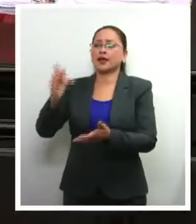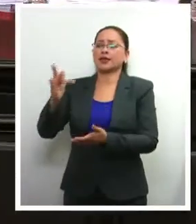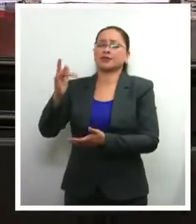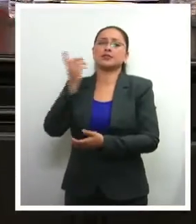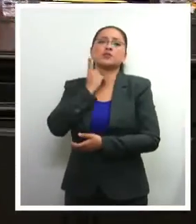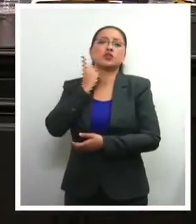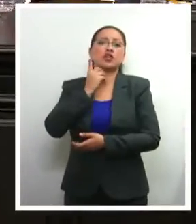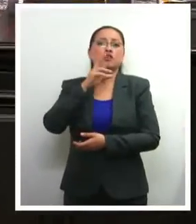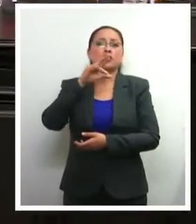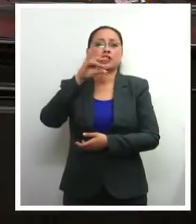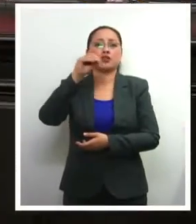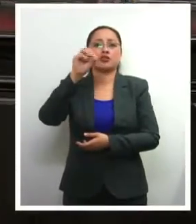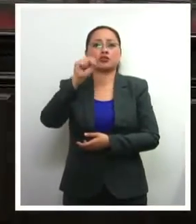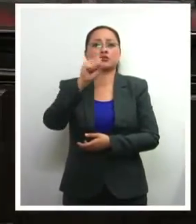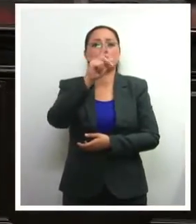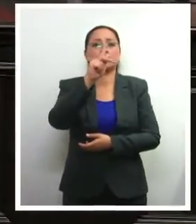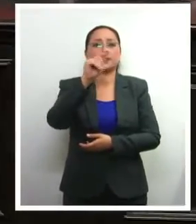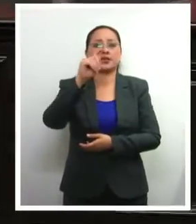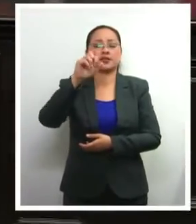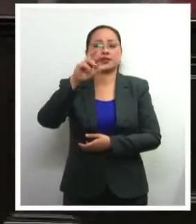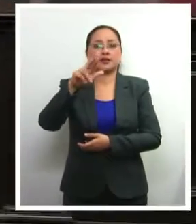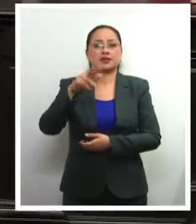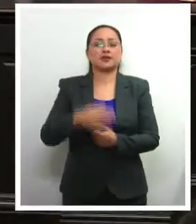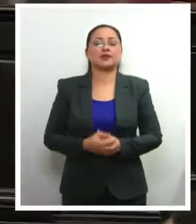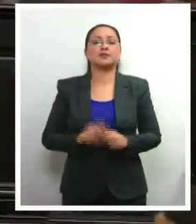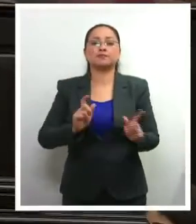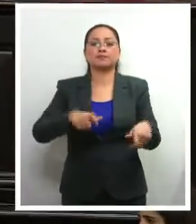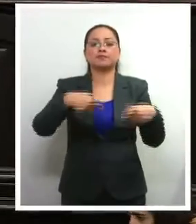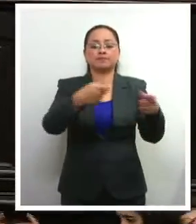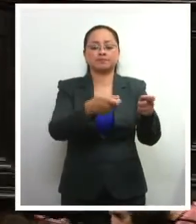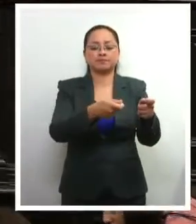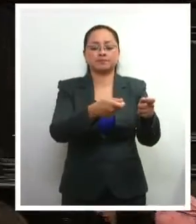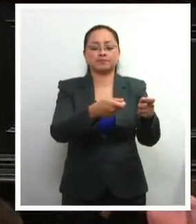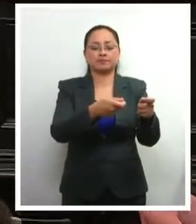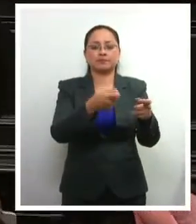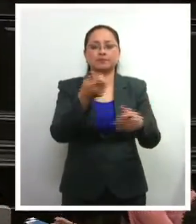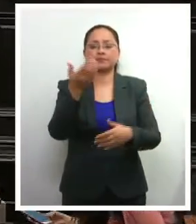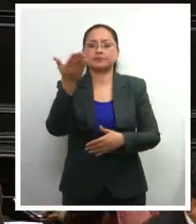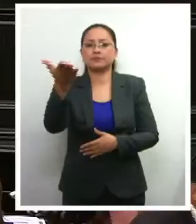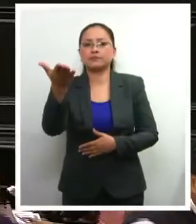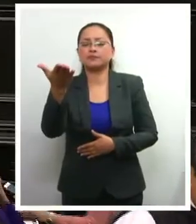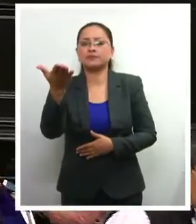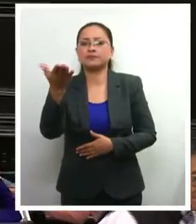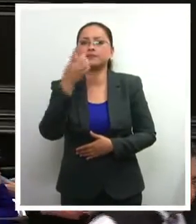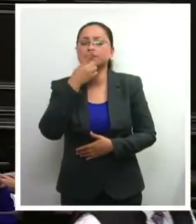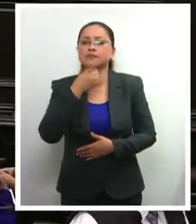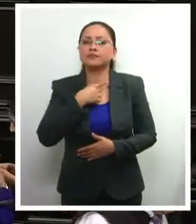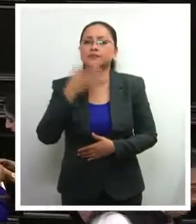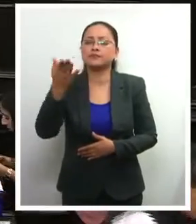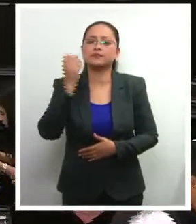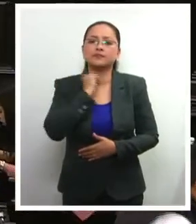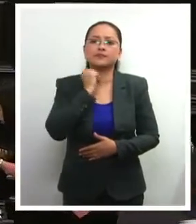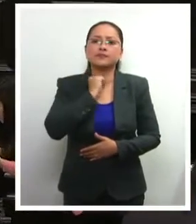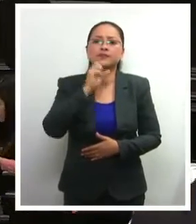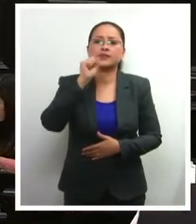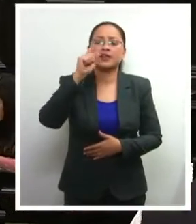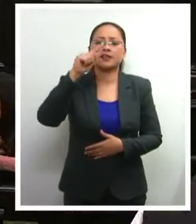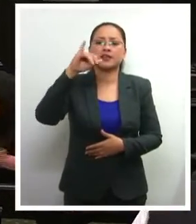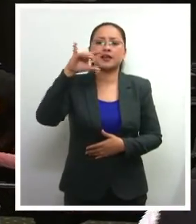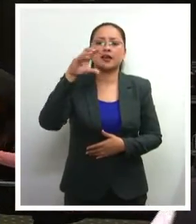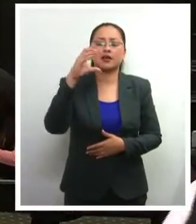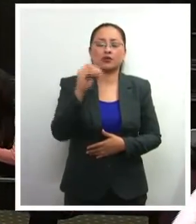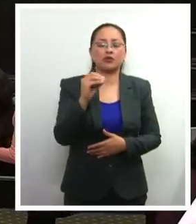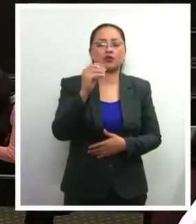Peter. Se turna, sí, dígame, senador Santiago Krill.